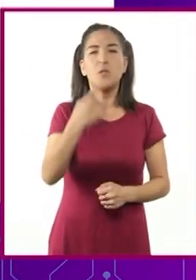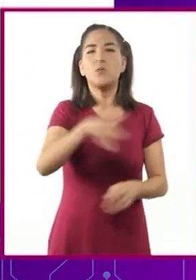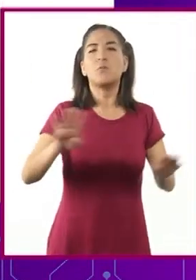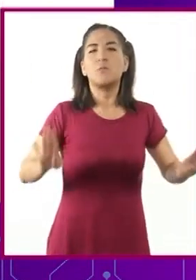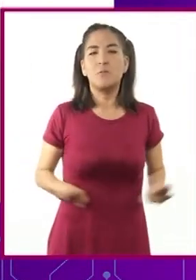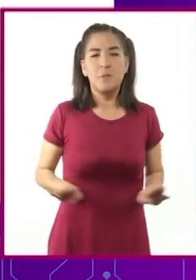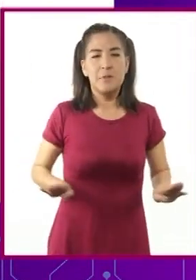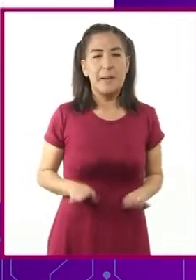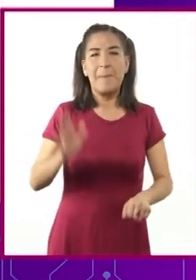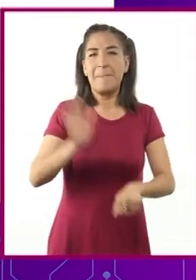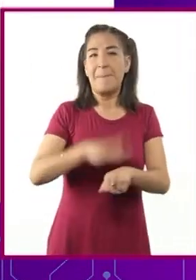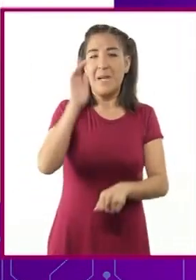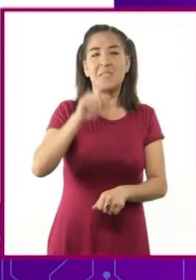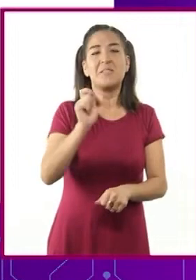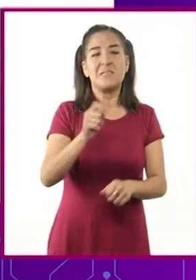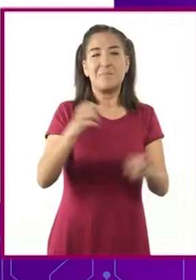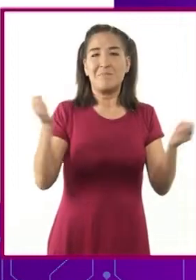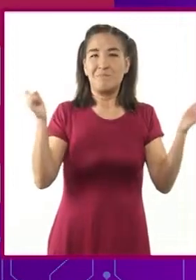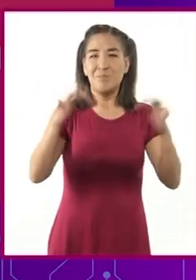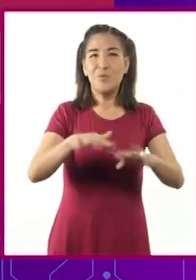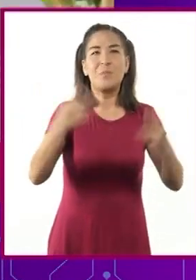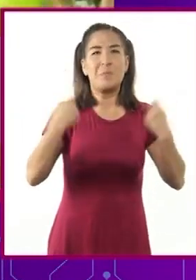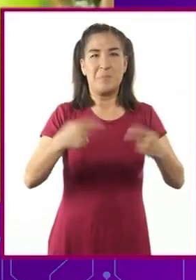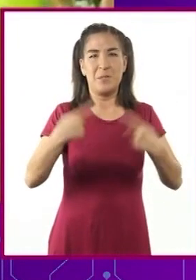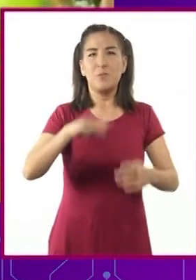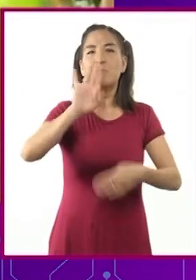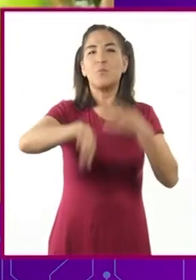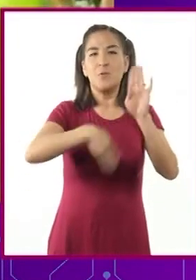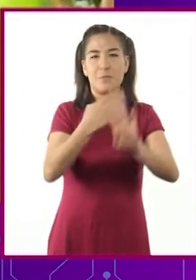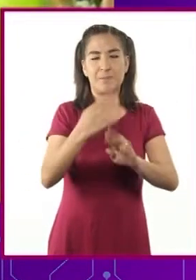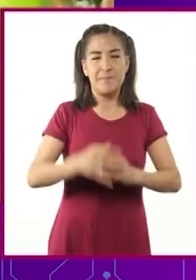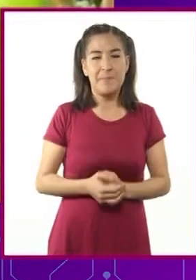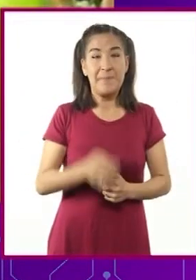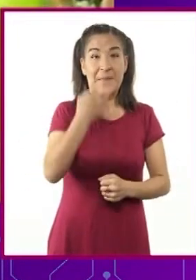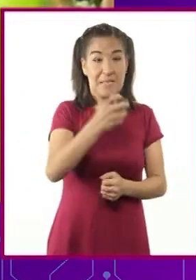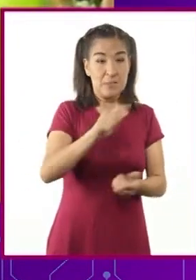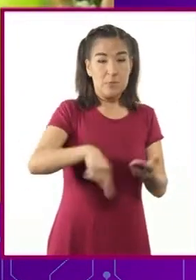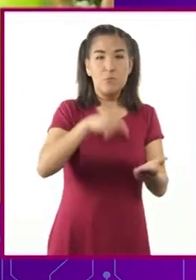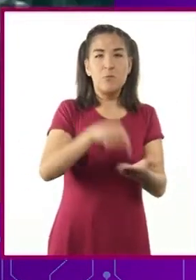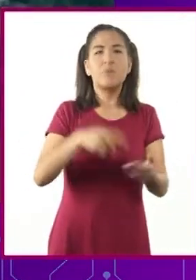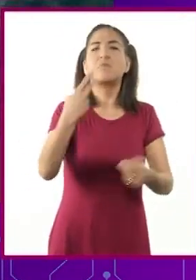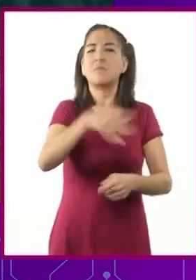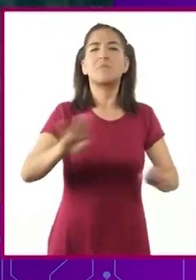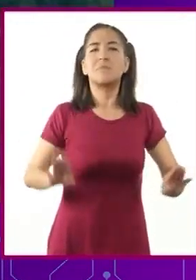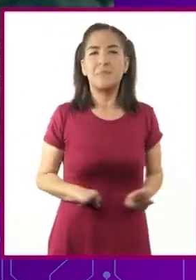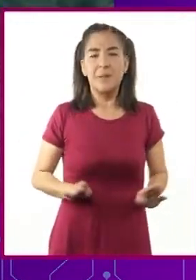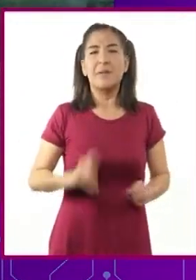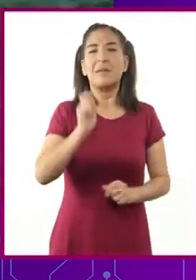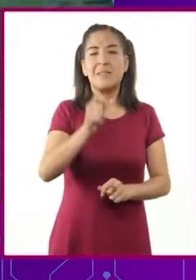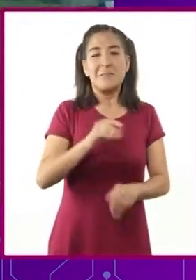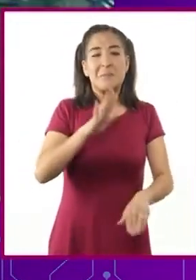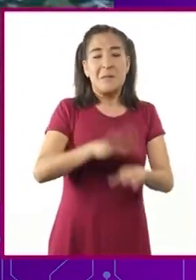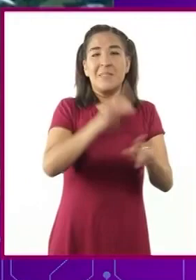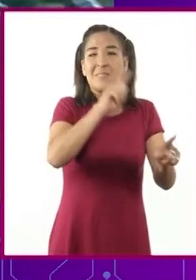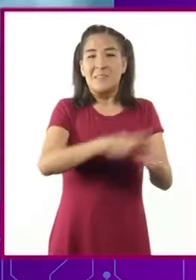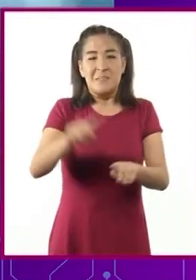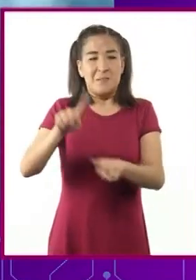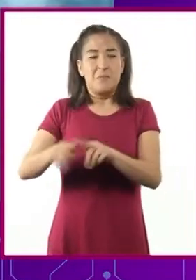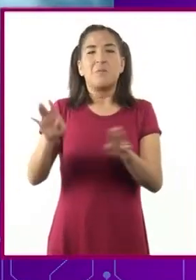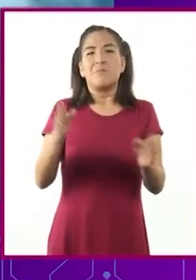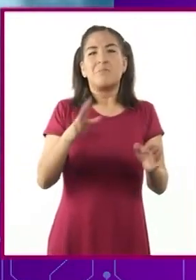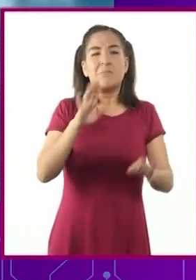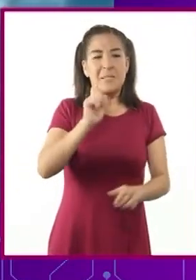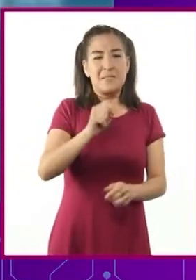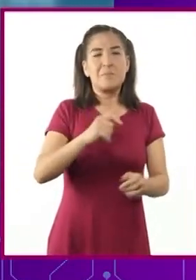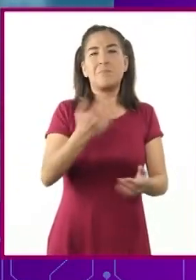Características de las zonas de alta densidad de población en el mundo. Estas áreas se caracterizan por tener relieve poco abrupto,